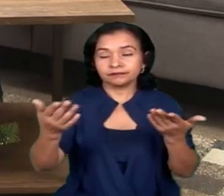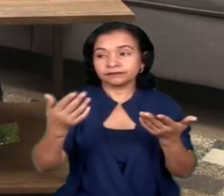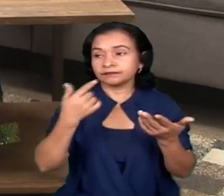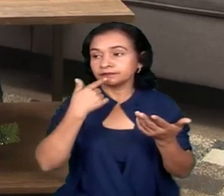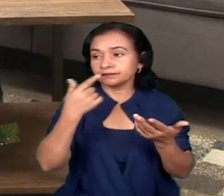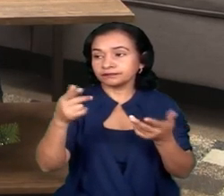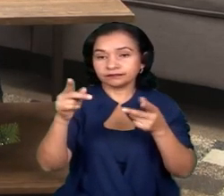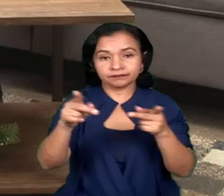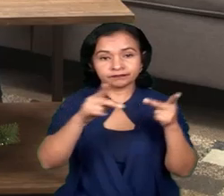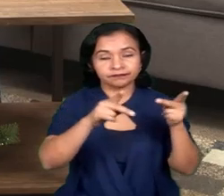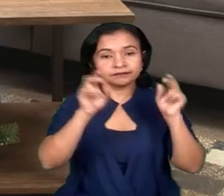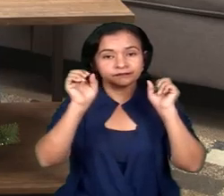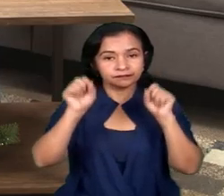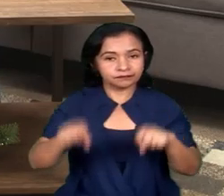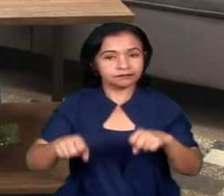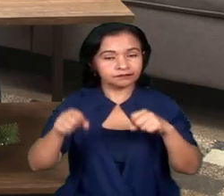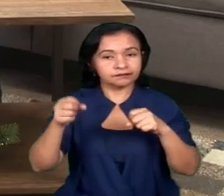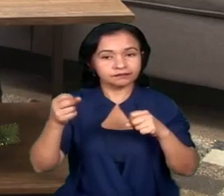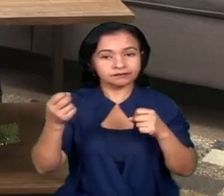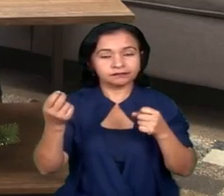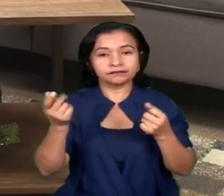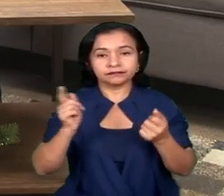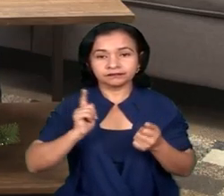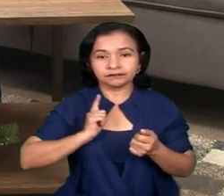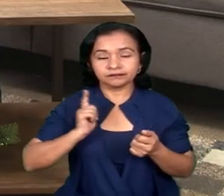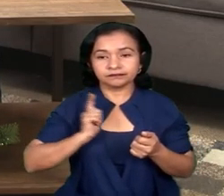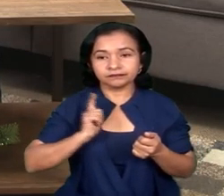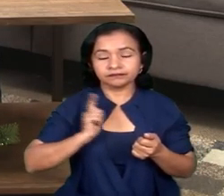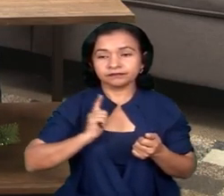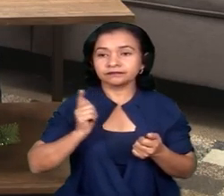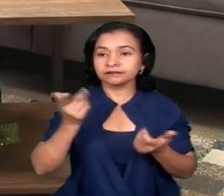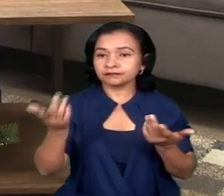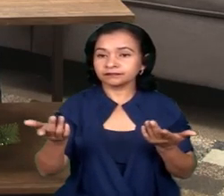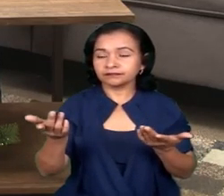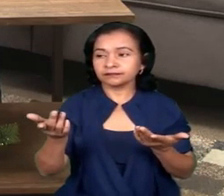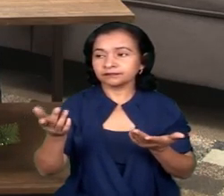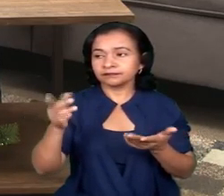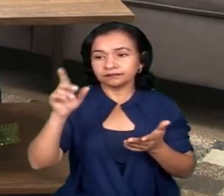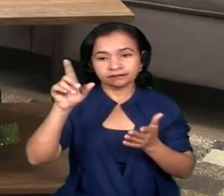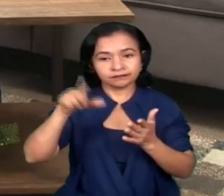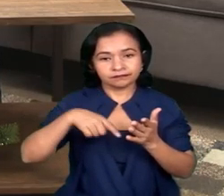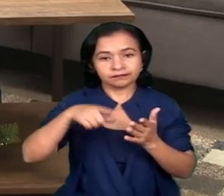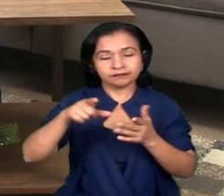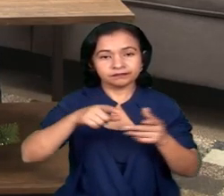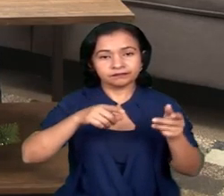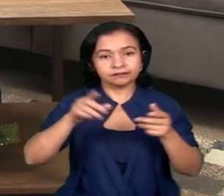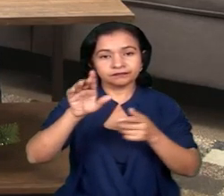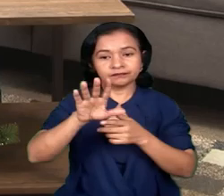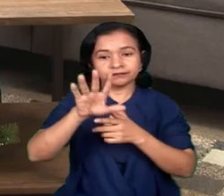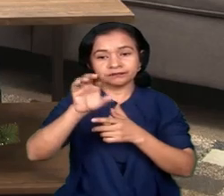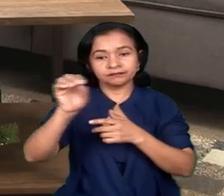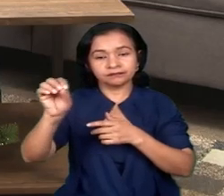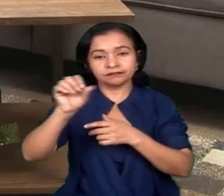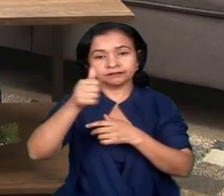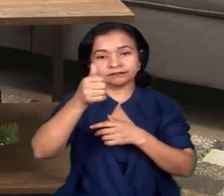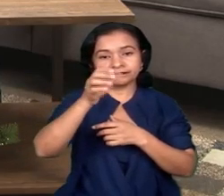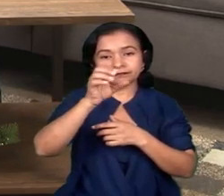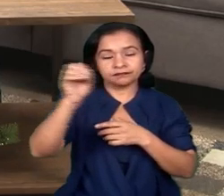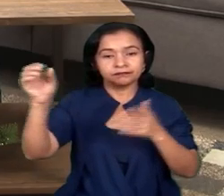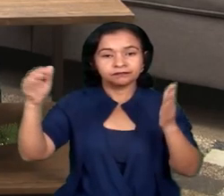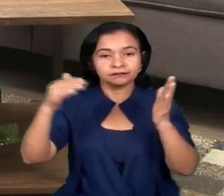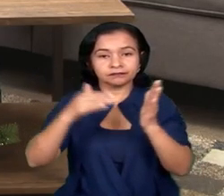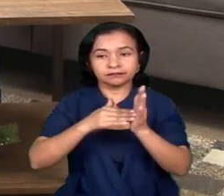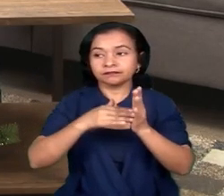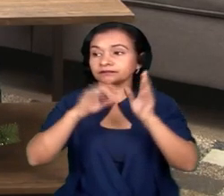los comerciantes puedan tener cuota fija con un margen de venta de algunos 500 o 600 mil pesos que